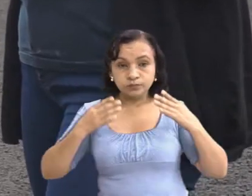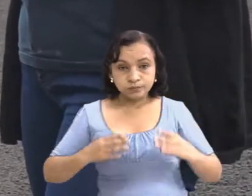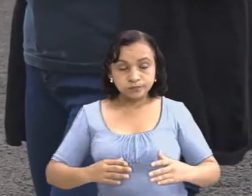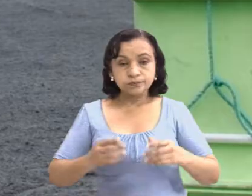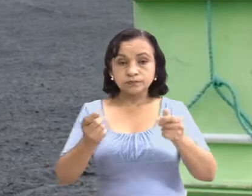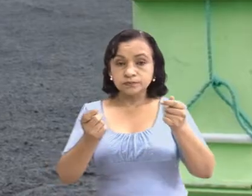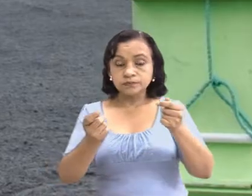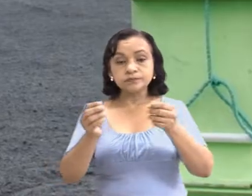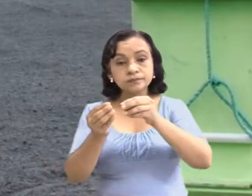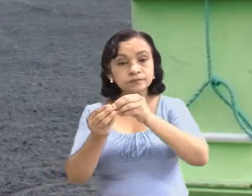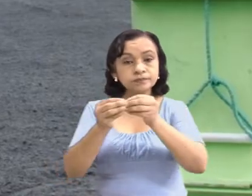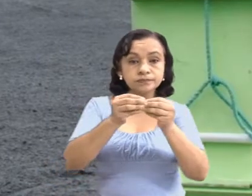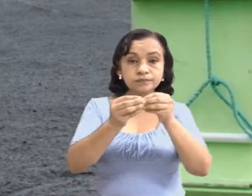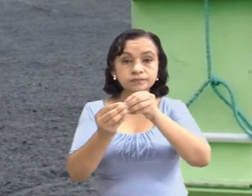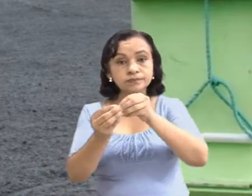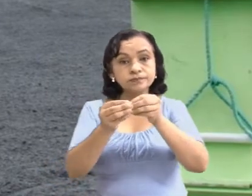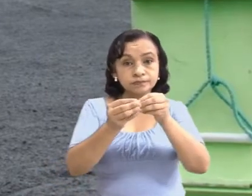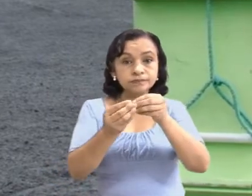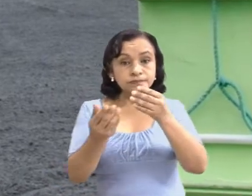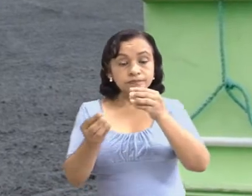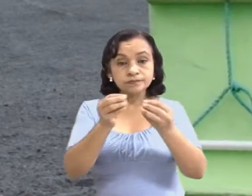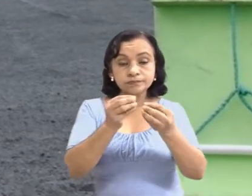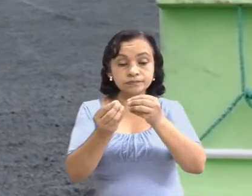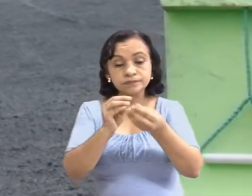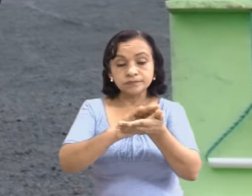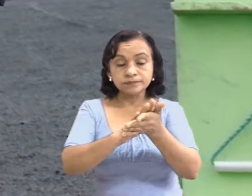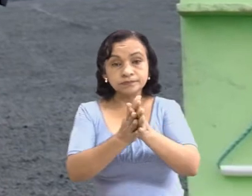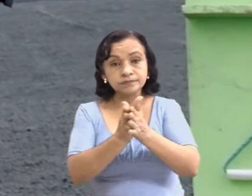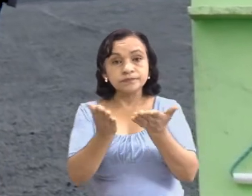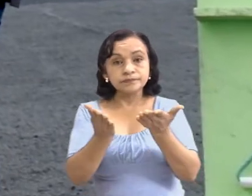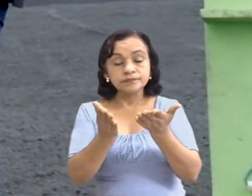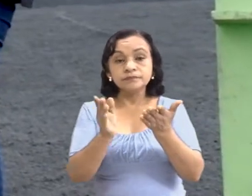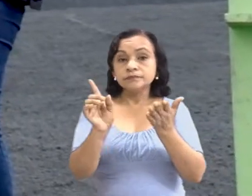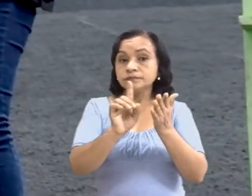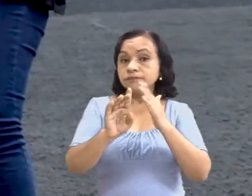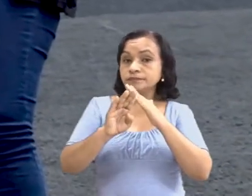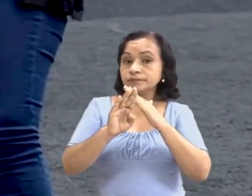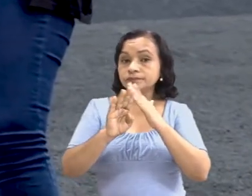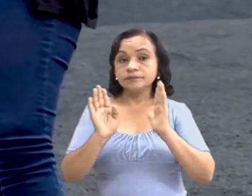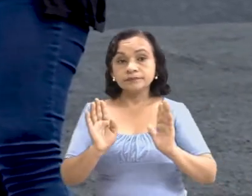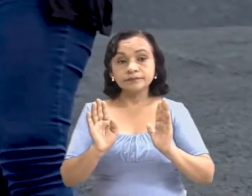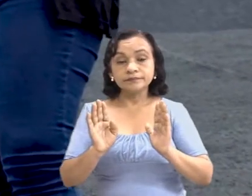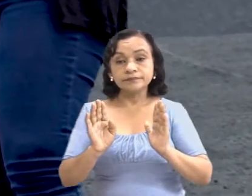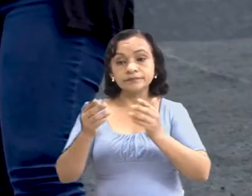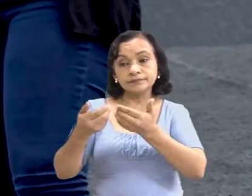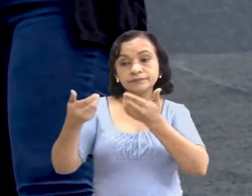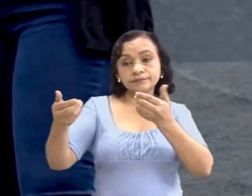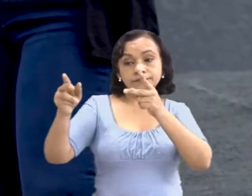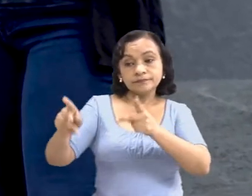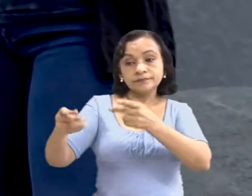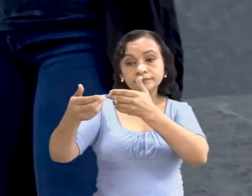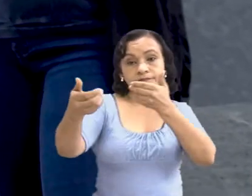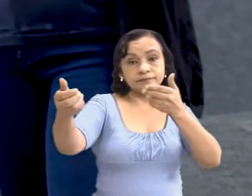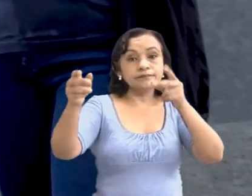el manejo de alcohol, el alcohol en líquido, y evitando, verdad, la parte del